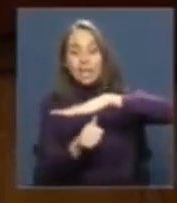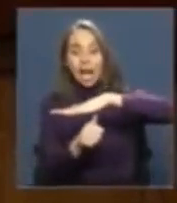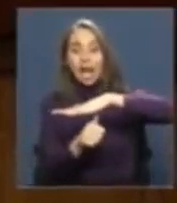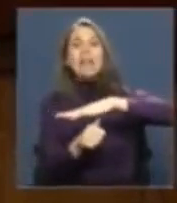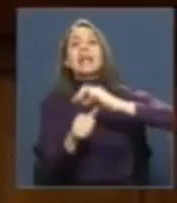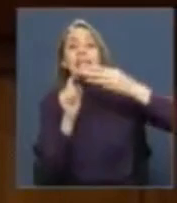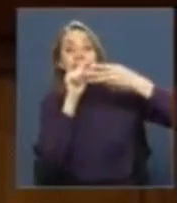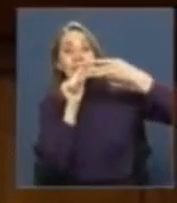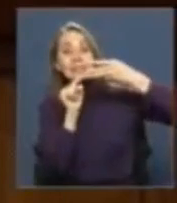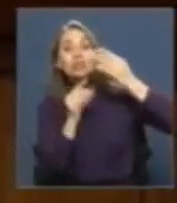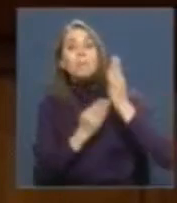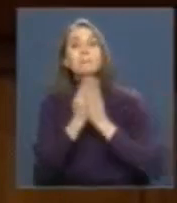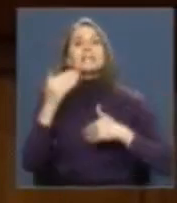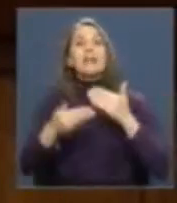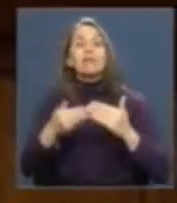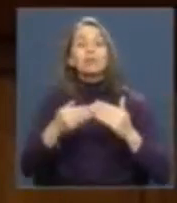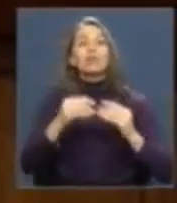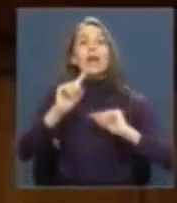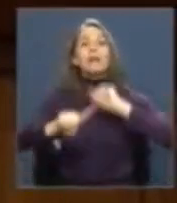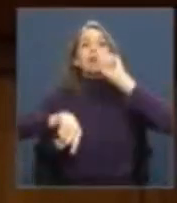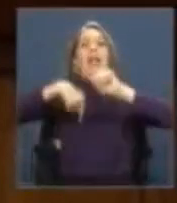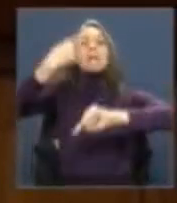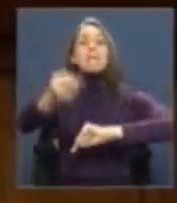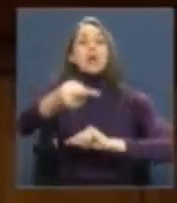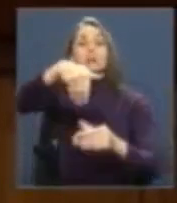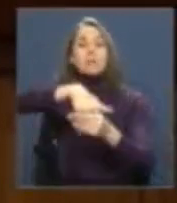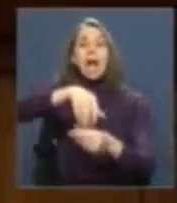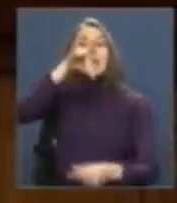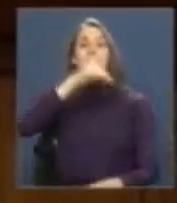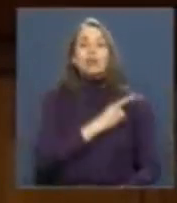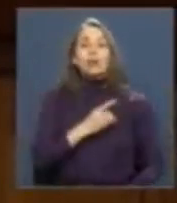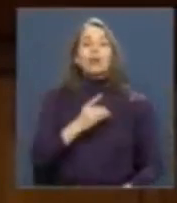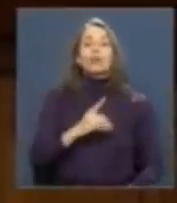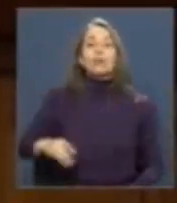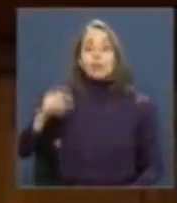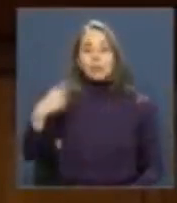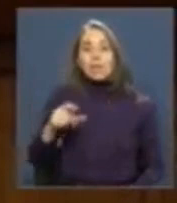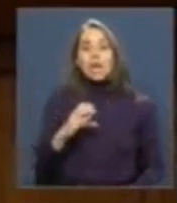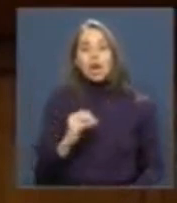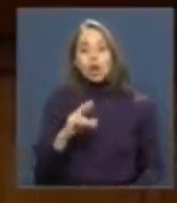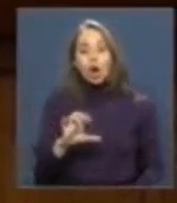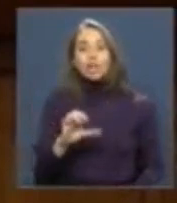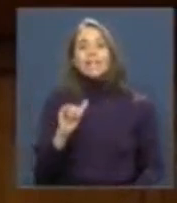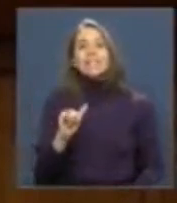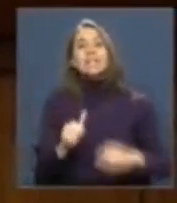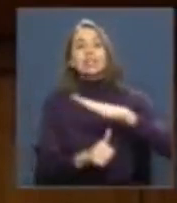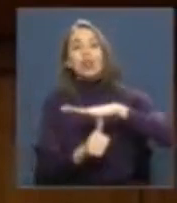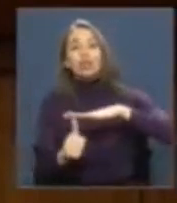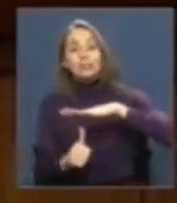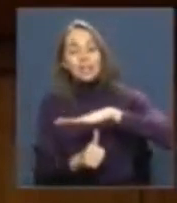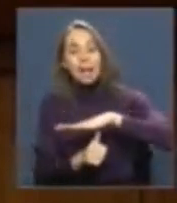a partir de las siguientes elecciones parlamentarias de consejeros regionales y de concejales respectivamente